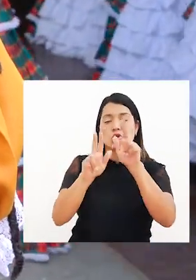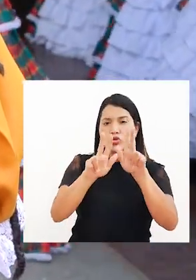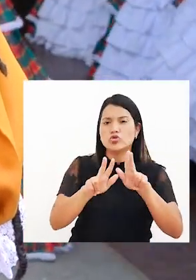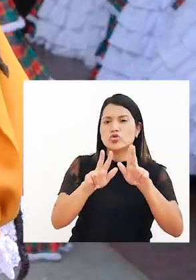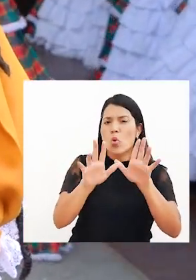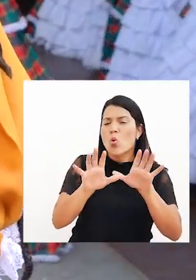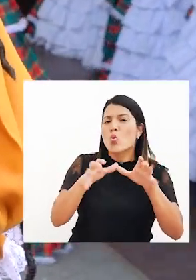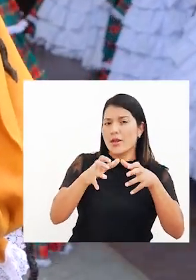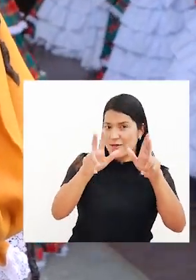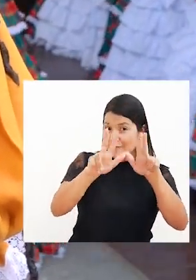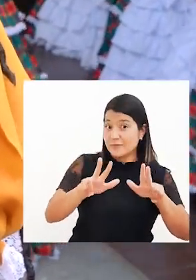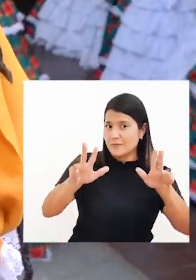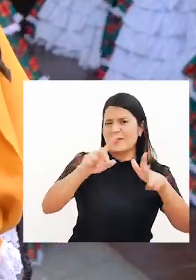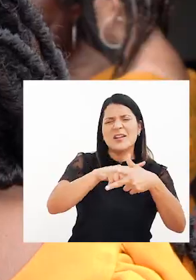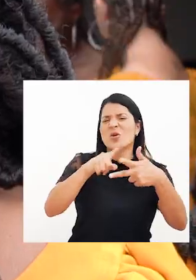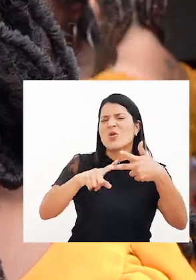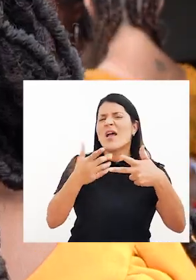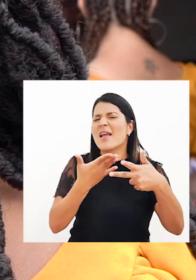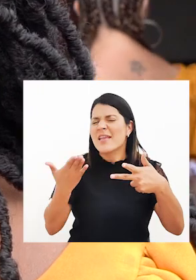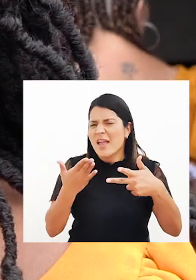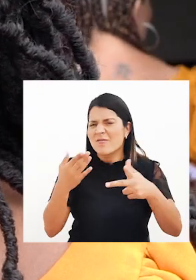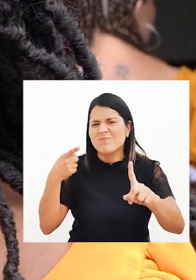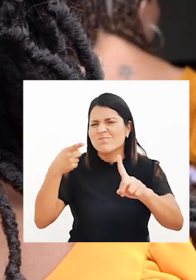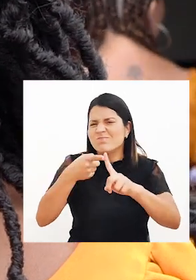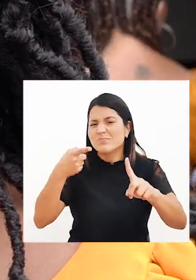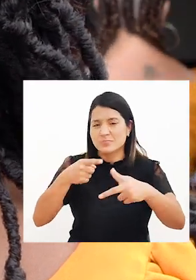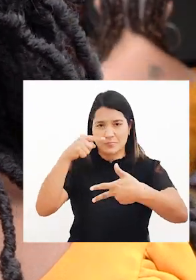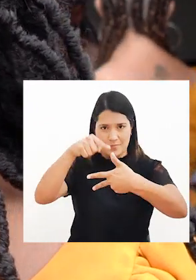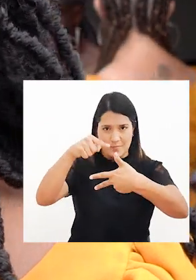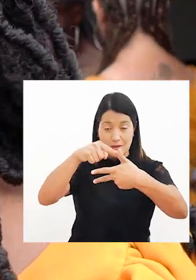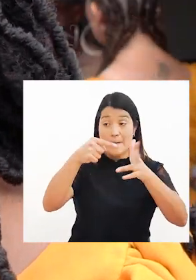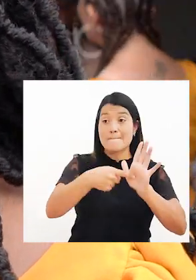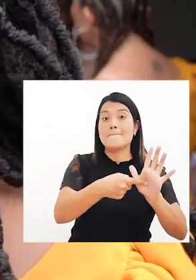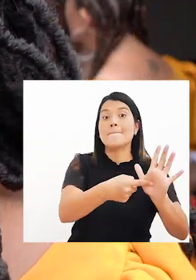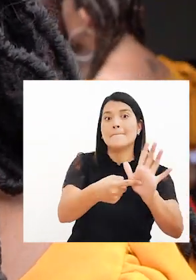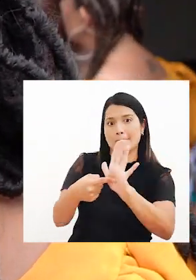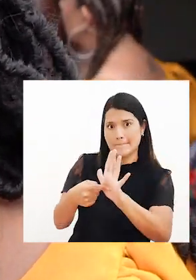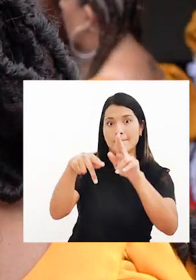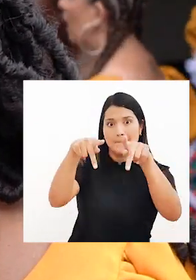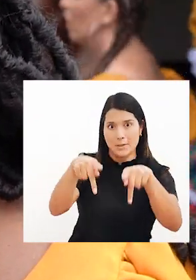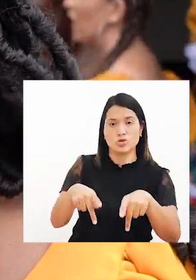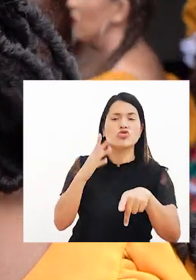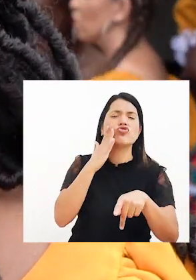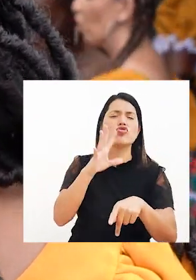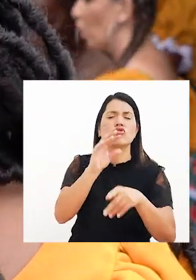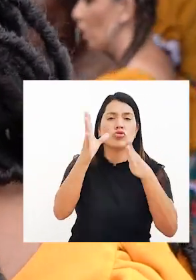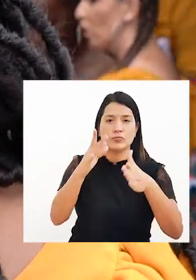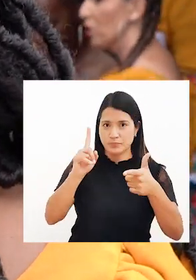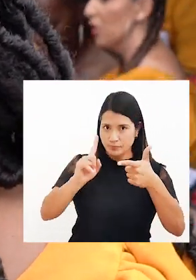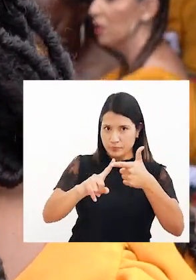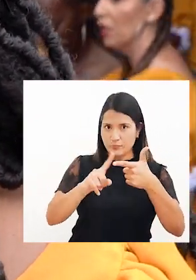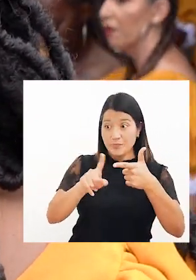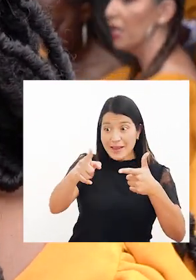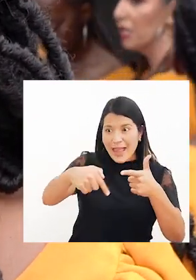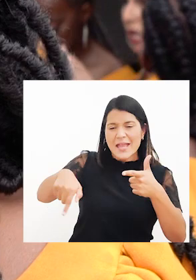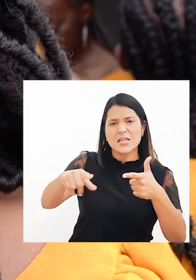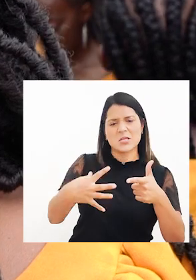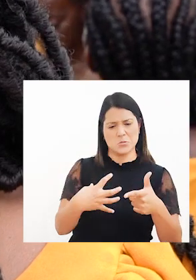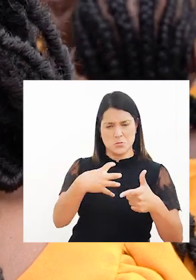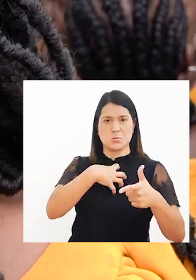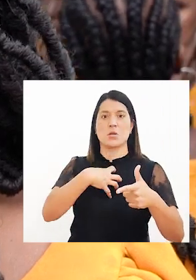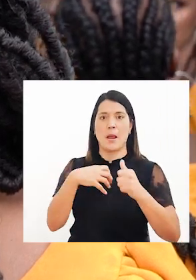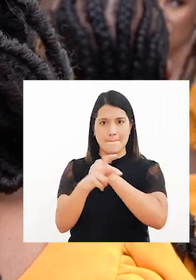cuales esas tres cosas son la visibilización, la repatriación y, por supuesto,